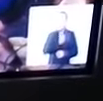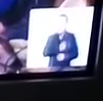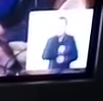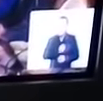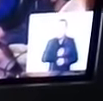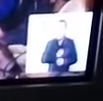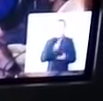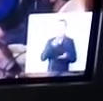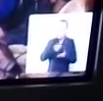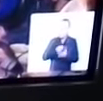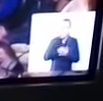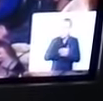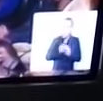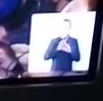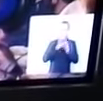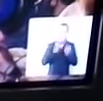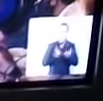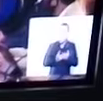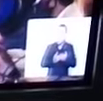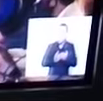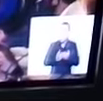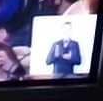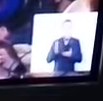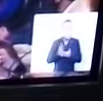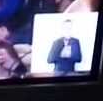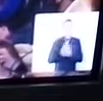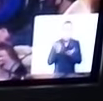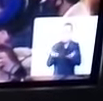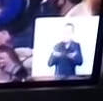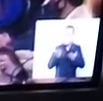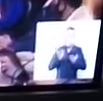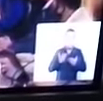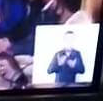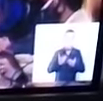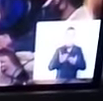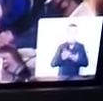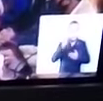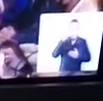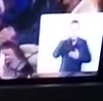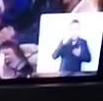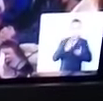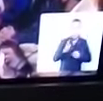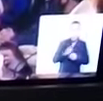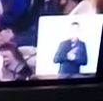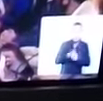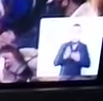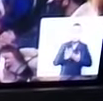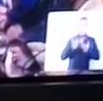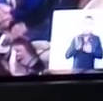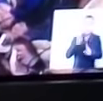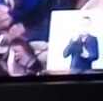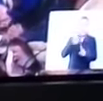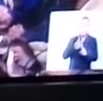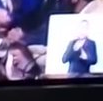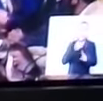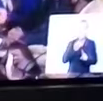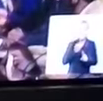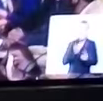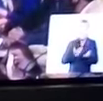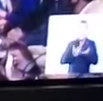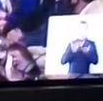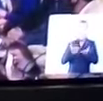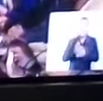está entregando a las alcaldías, no tienen que pagarlo, no tienen que devolverlo, nada. Solo tienen que invertirlo en la población, en